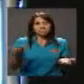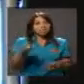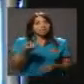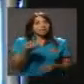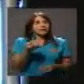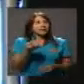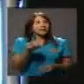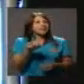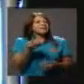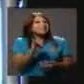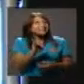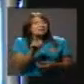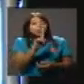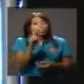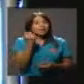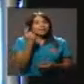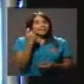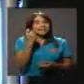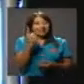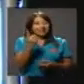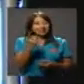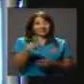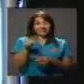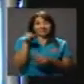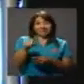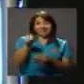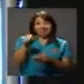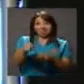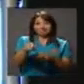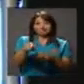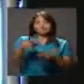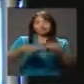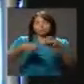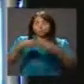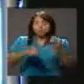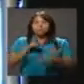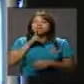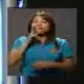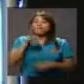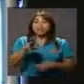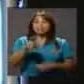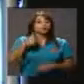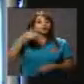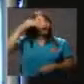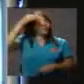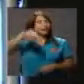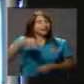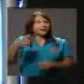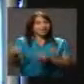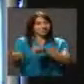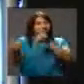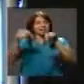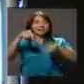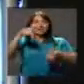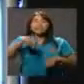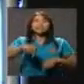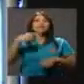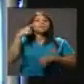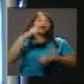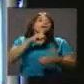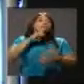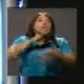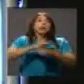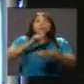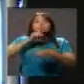que esa es la magnitud de la crisis creo que venir aquí a visualizar y hacer promesas de